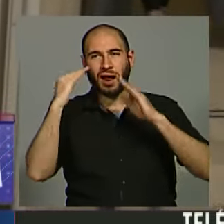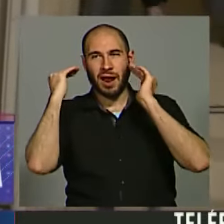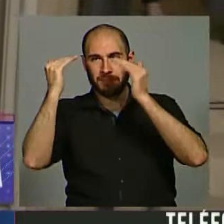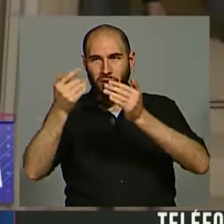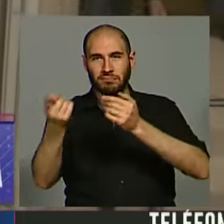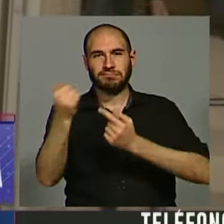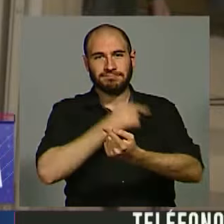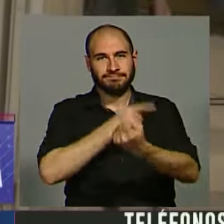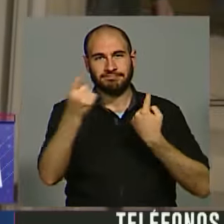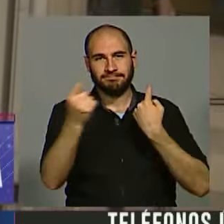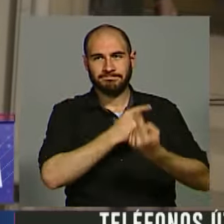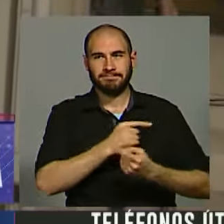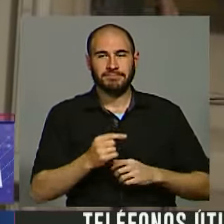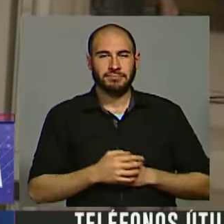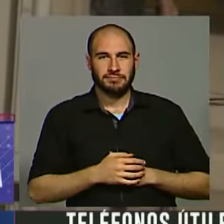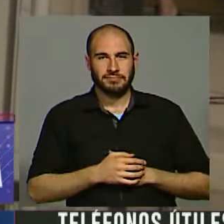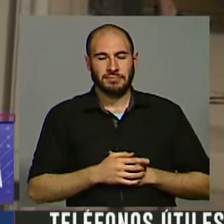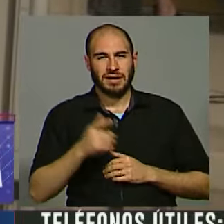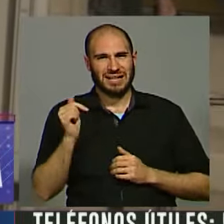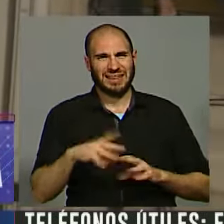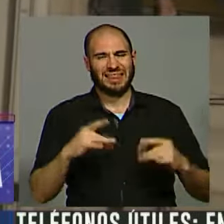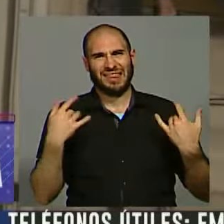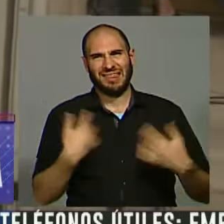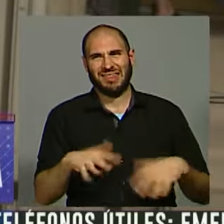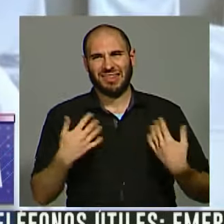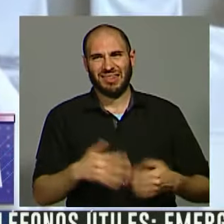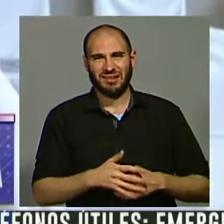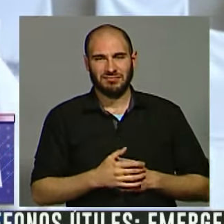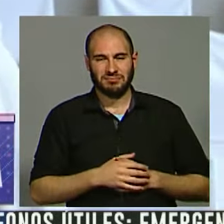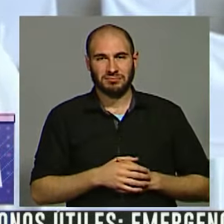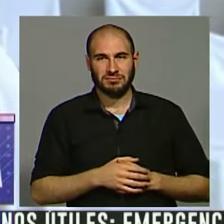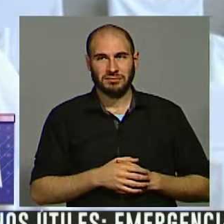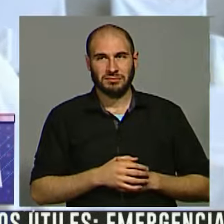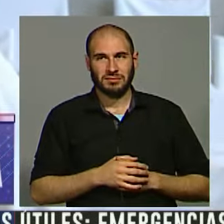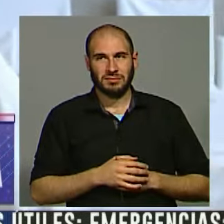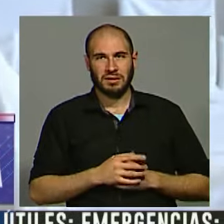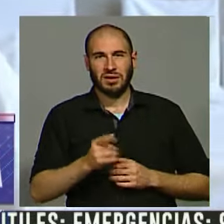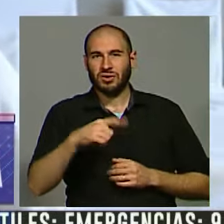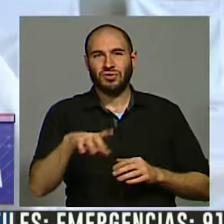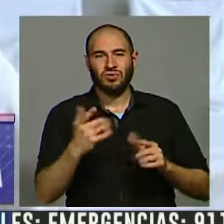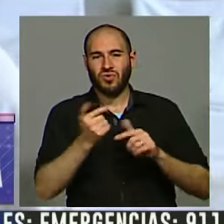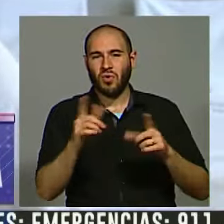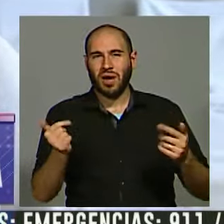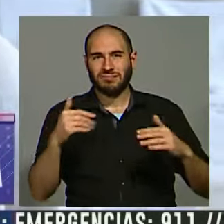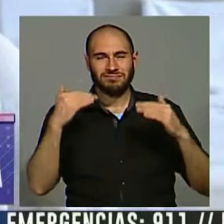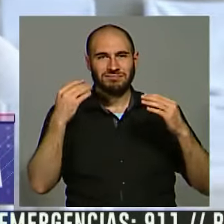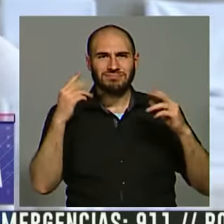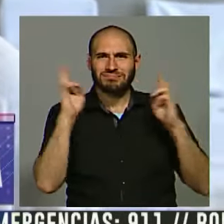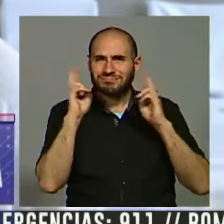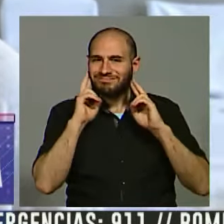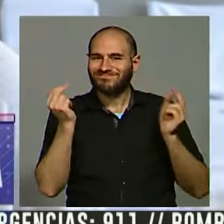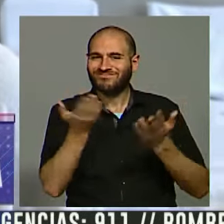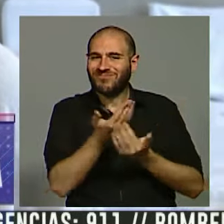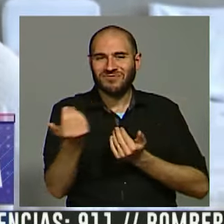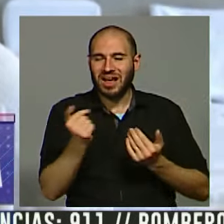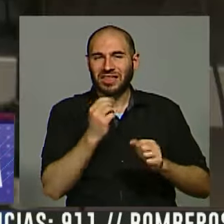volver para acá, digamos, es bastante engorroso. Y no teníamos tampoco las condiciones acústicas que